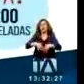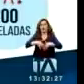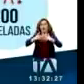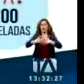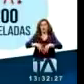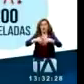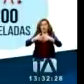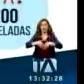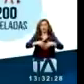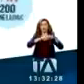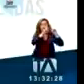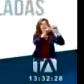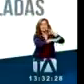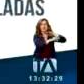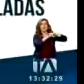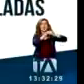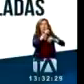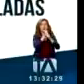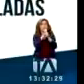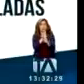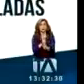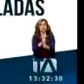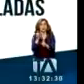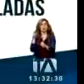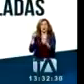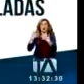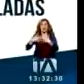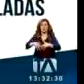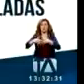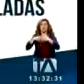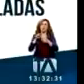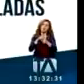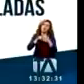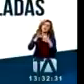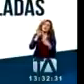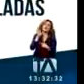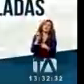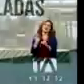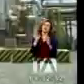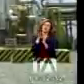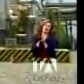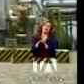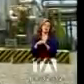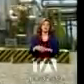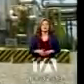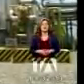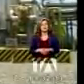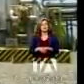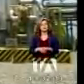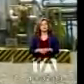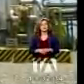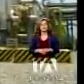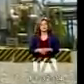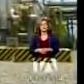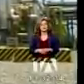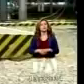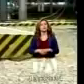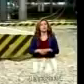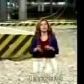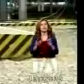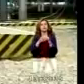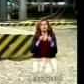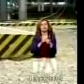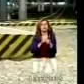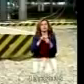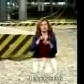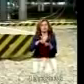Petroamazonas desde el campo Amistad, pero solo procesa en promedio 90 toneladas. Esto ya que actualmente presenta deficiencias en